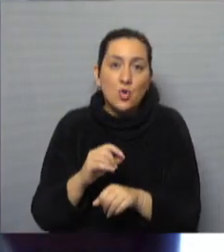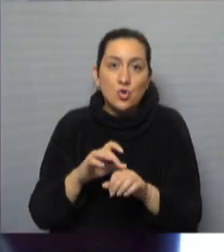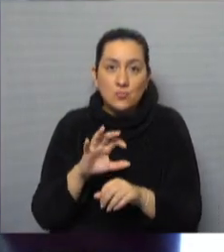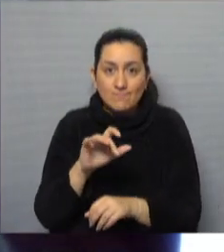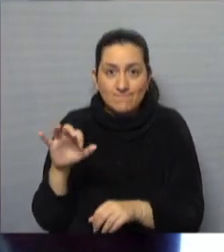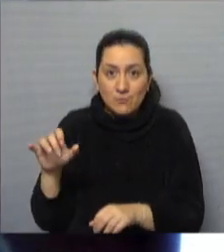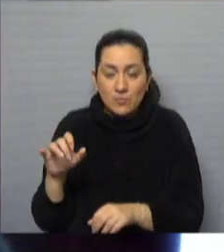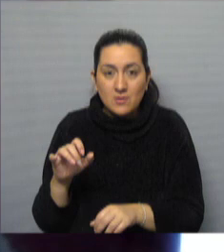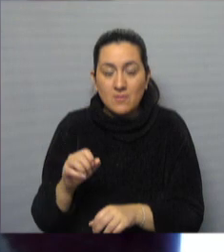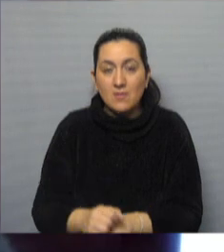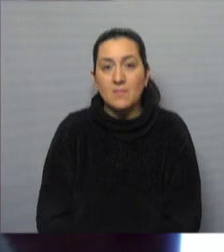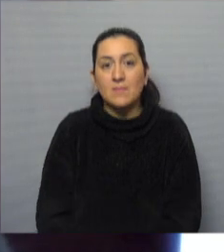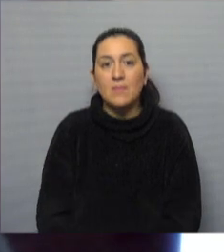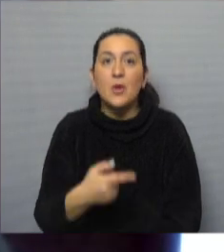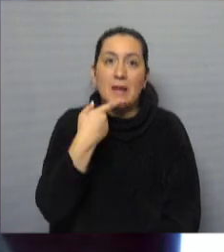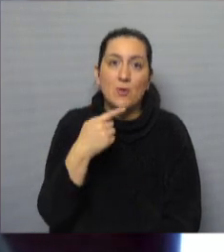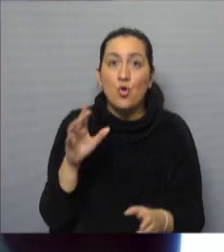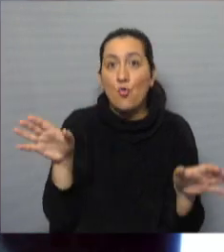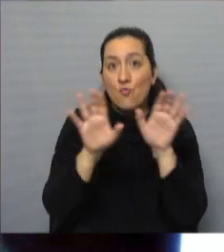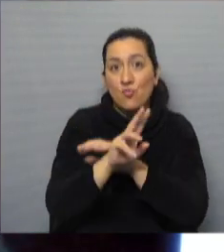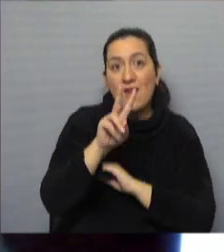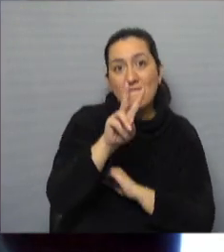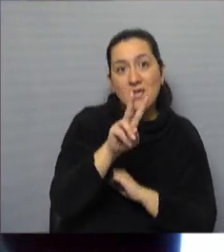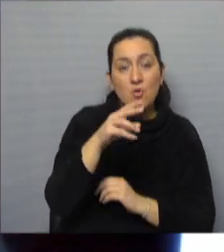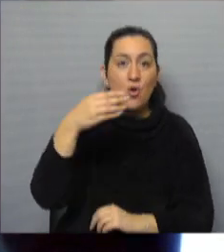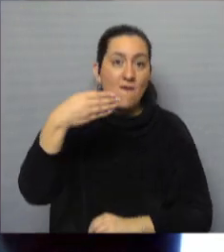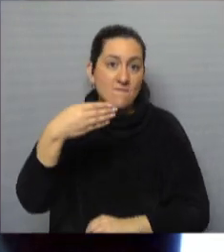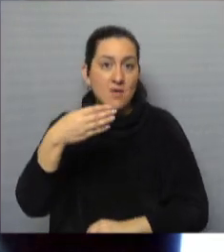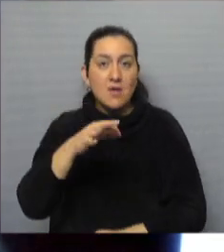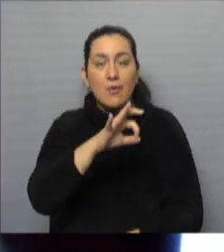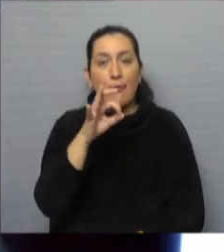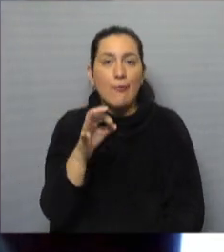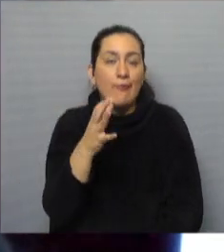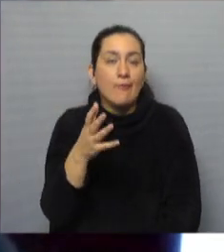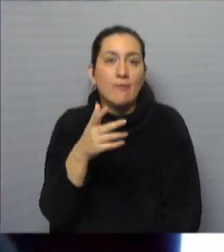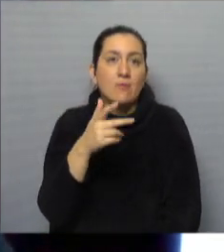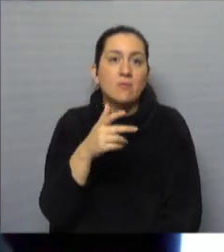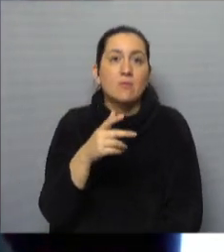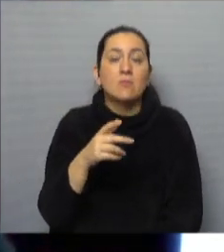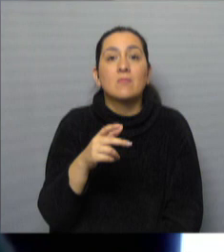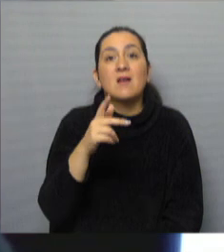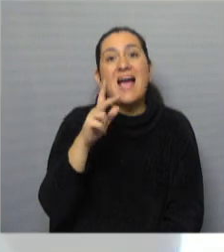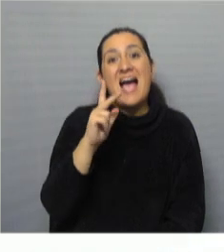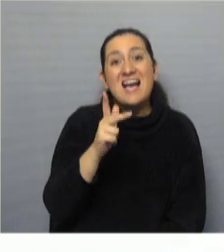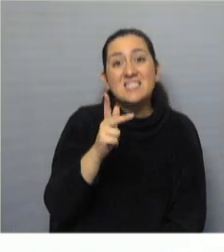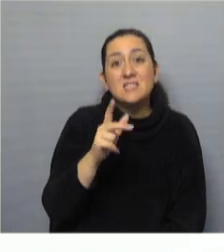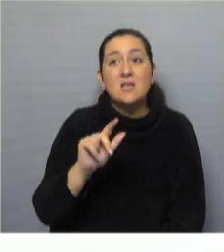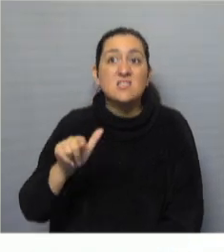es algo que debería de estar que debería de ser común en las comunicaciones oficiales